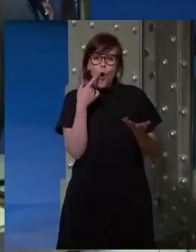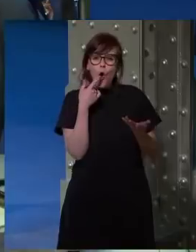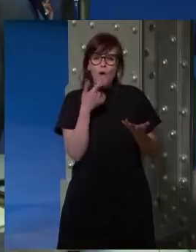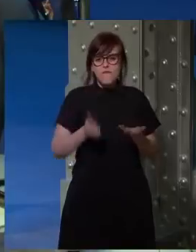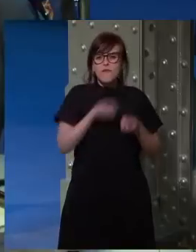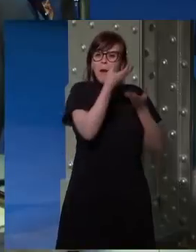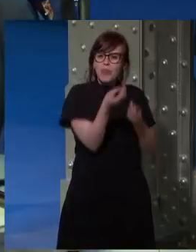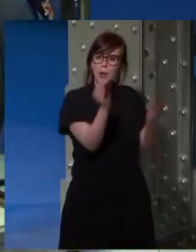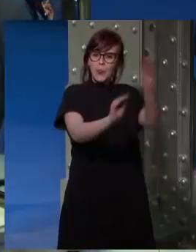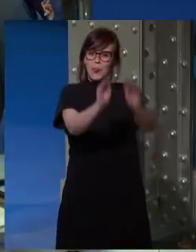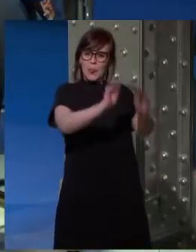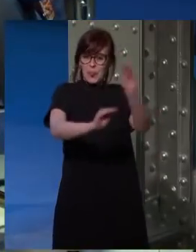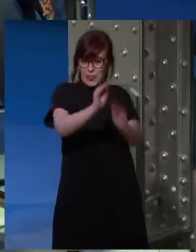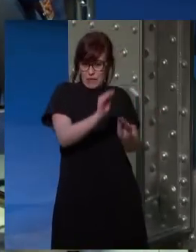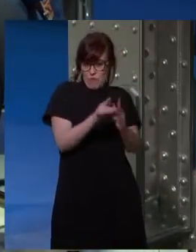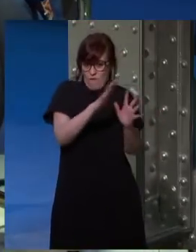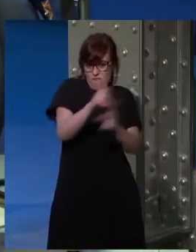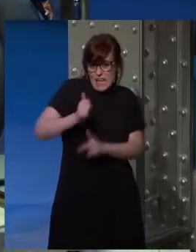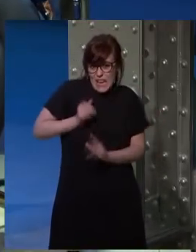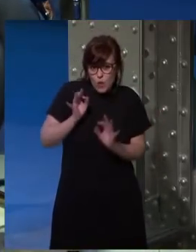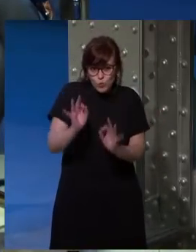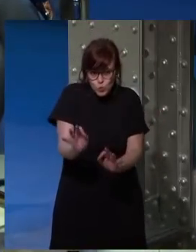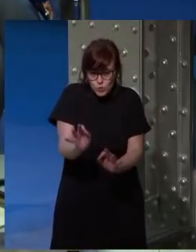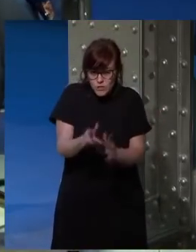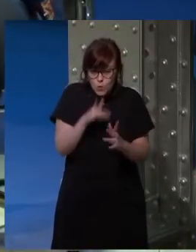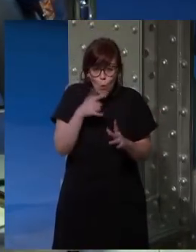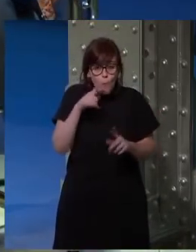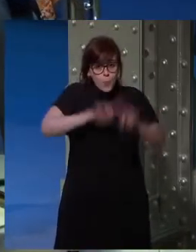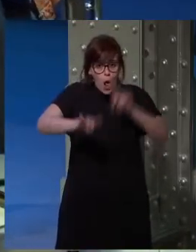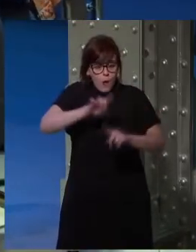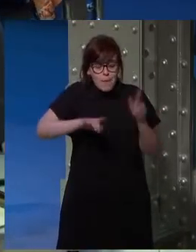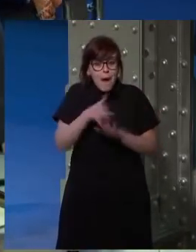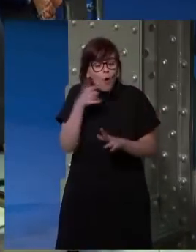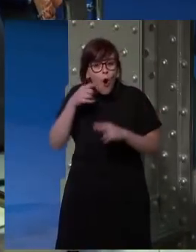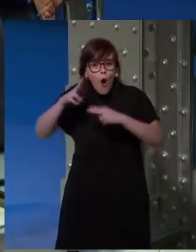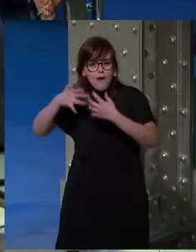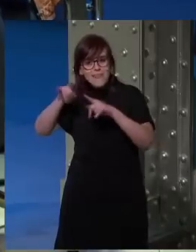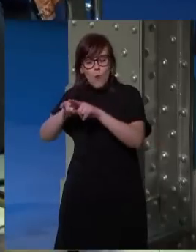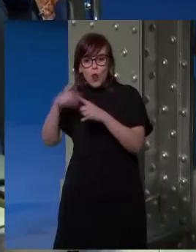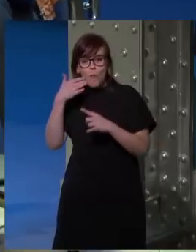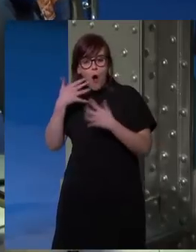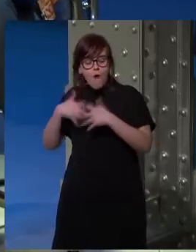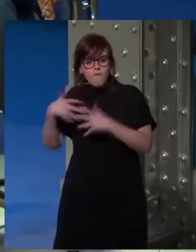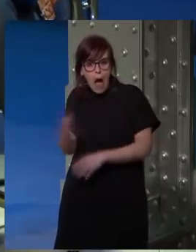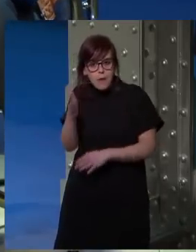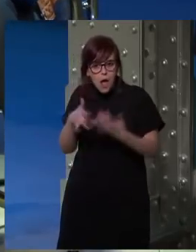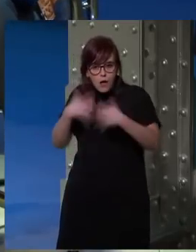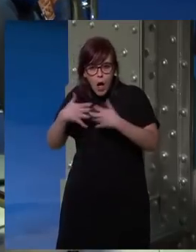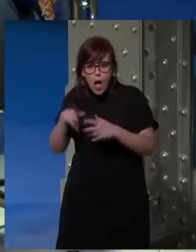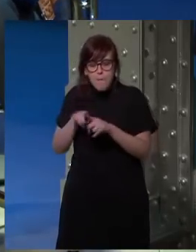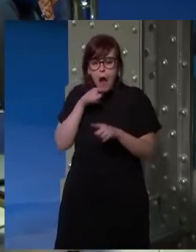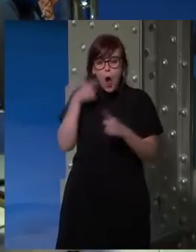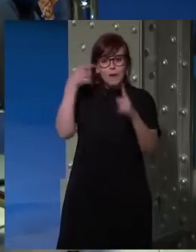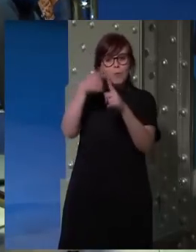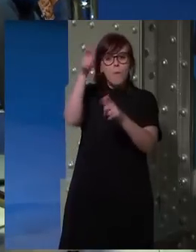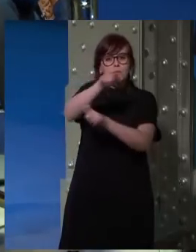¿no? Sí, las fake news, que son el problema a día de hoy en el periodismo. Pero que se están fabricando, en fin, a conciencia, ¿no? Bueno,